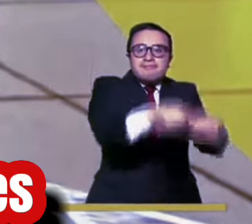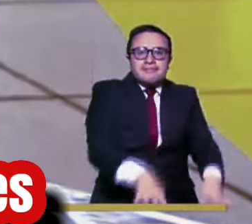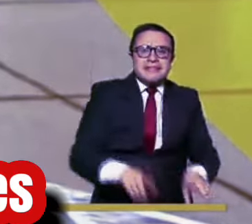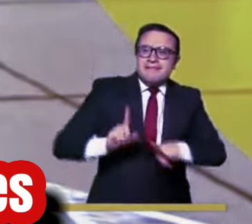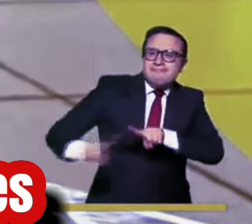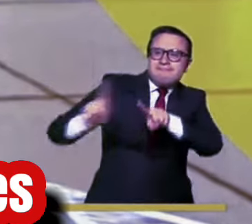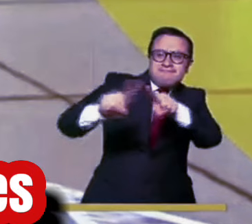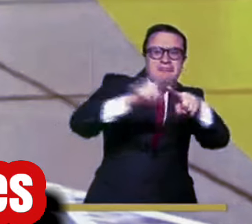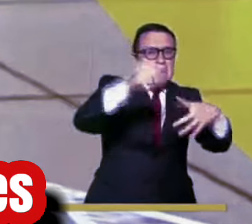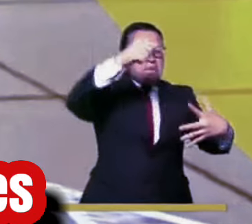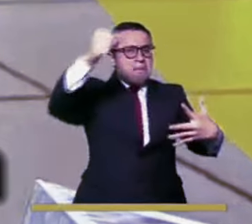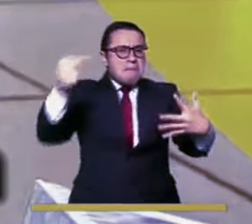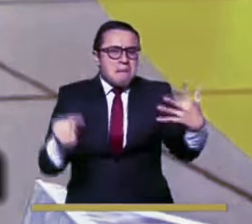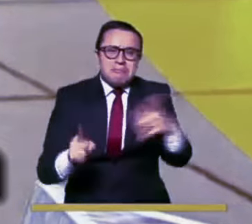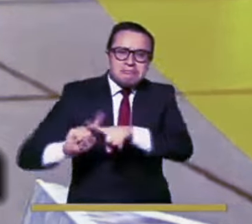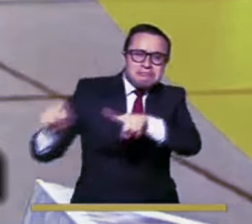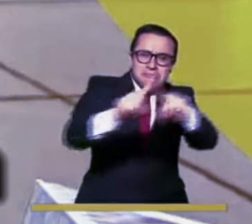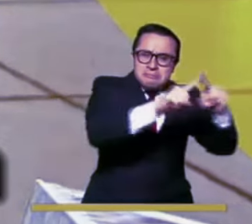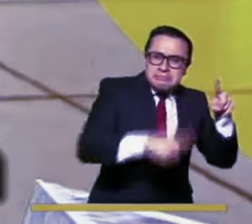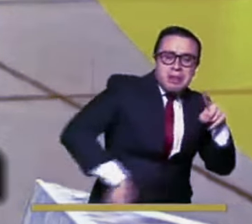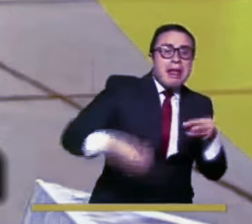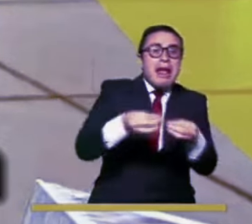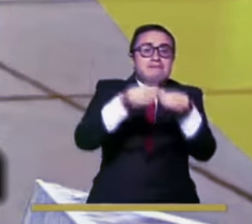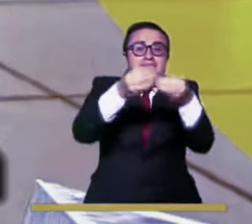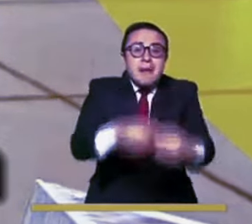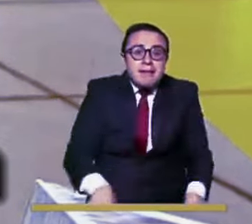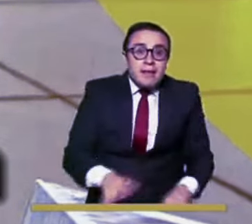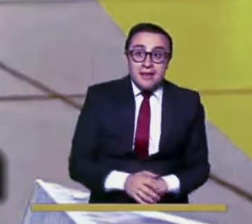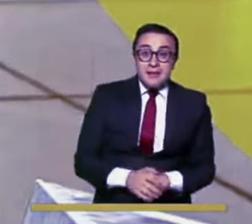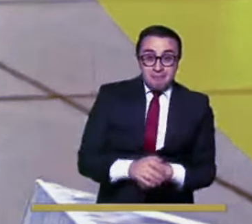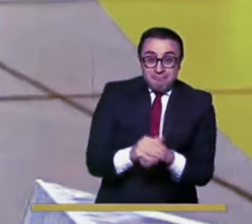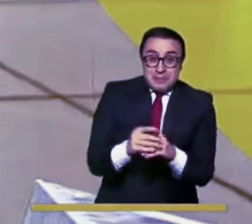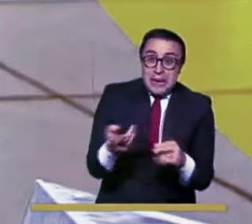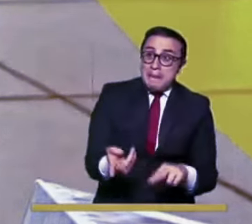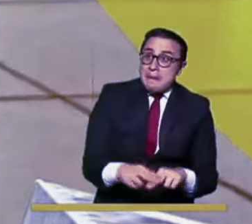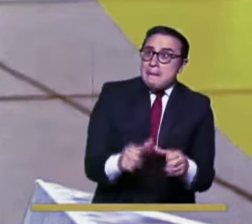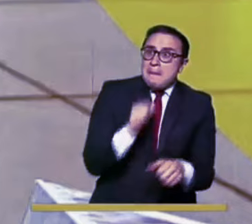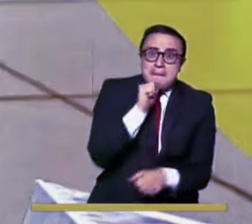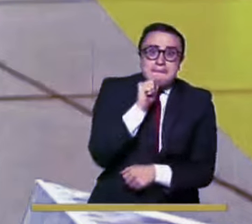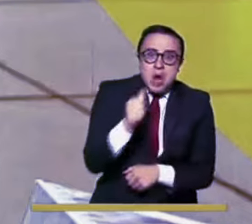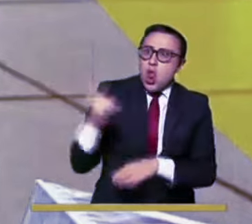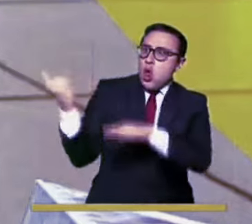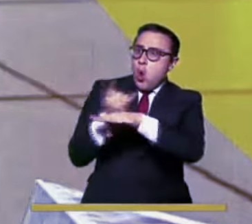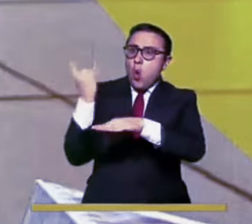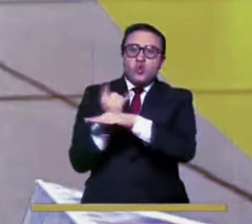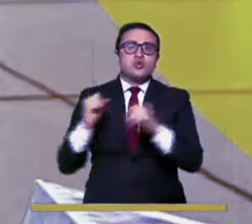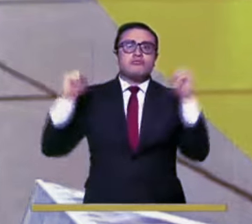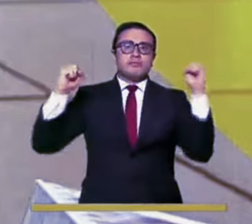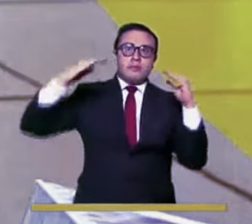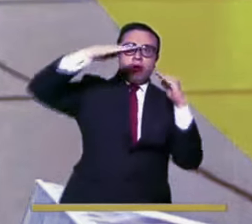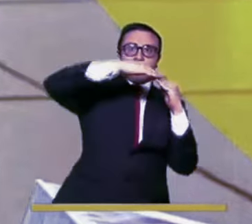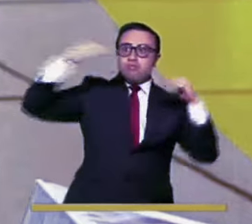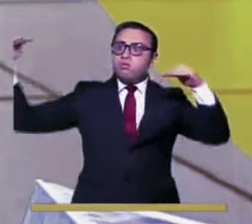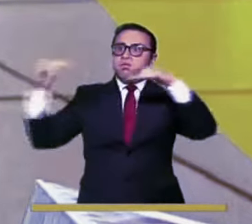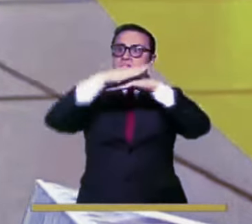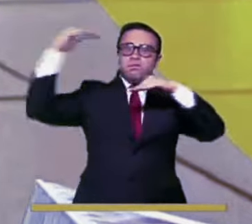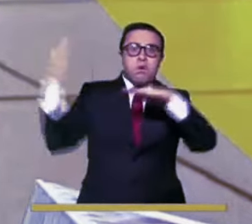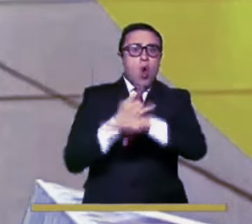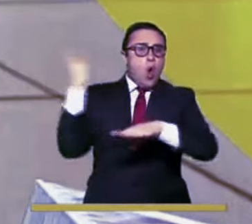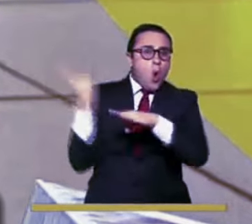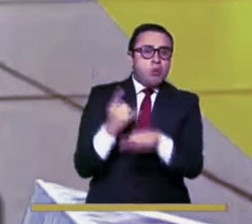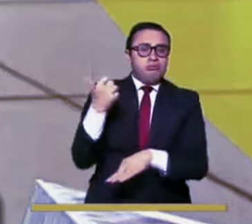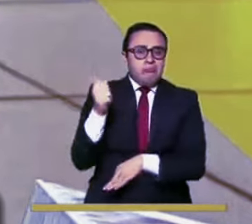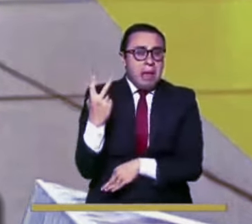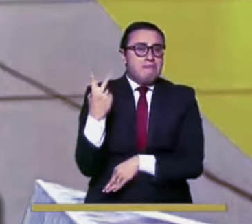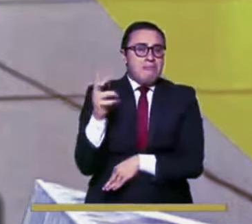en diferentes variables y que aumentaría esa pérdida en la medida que el tiempo de uso del metro se extienda por